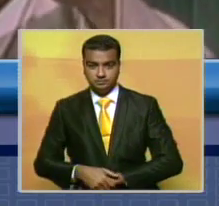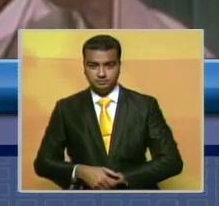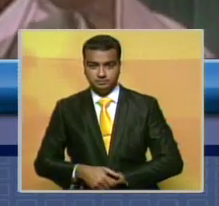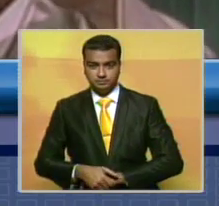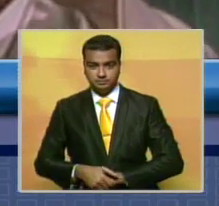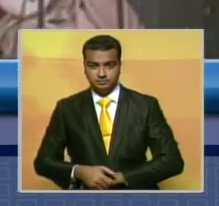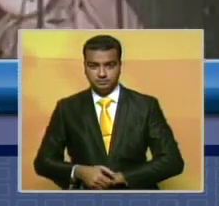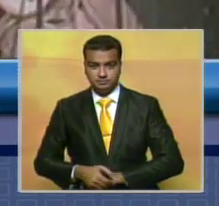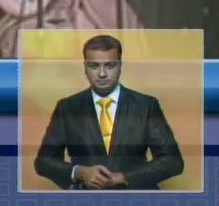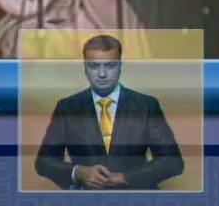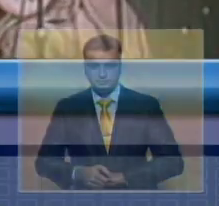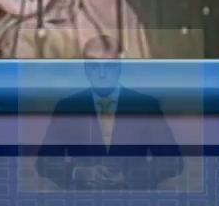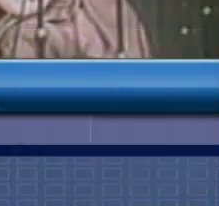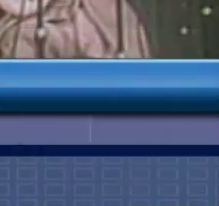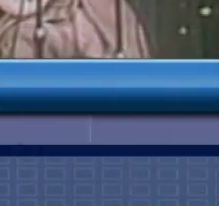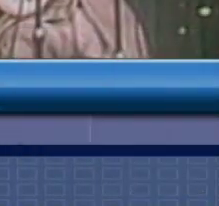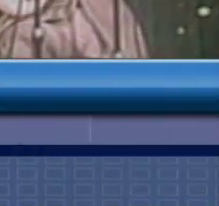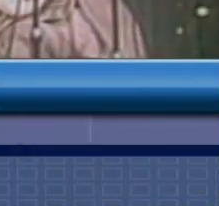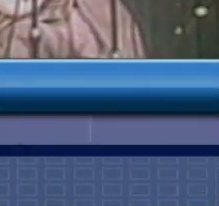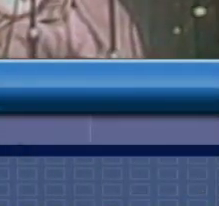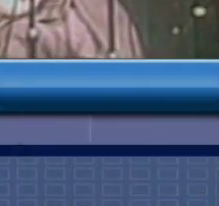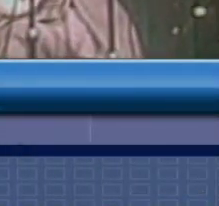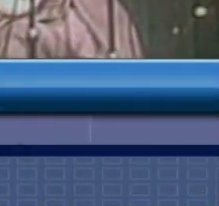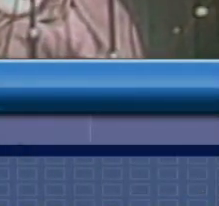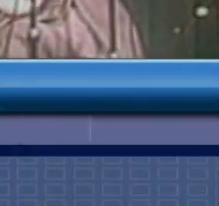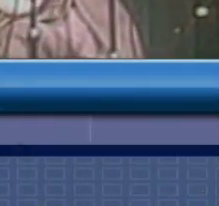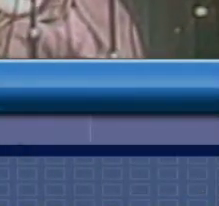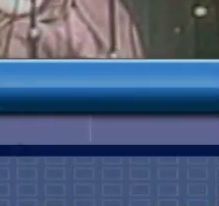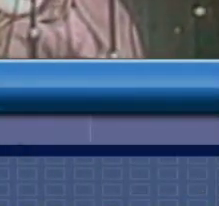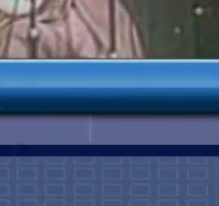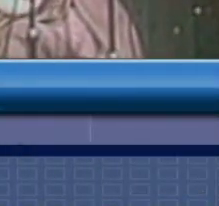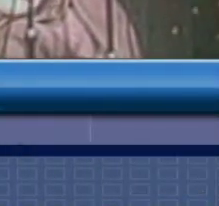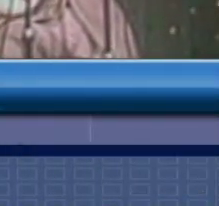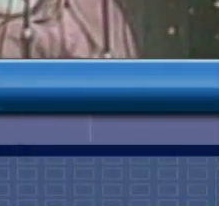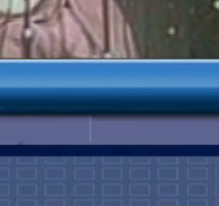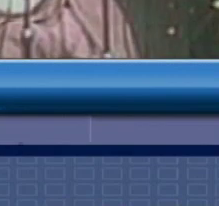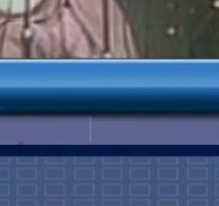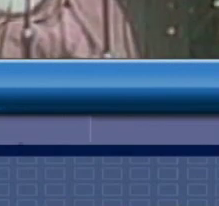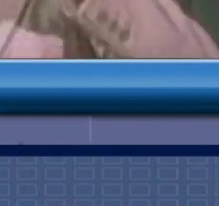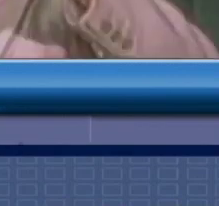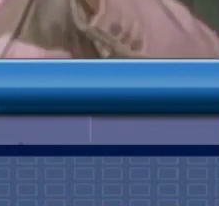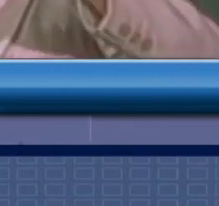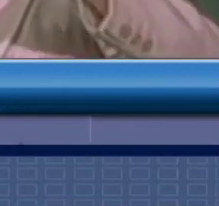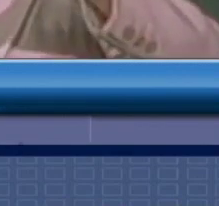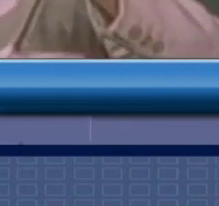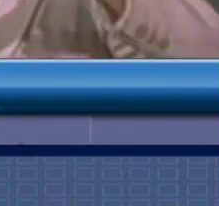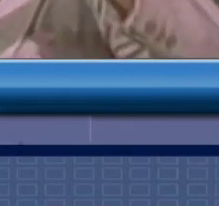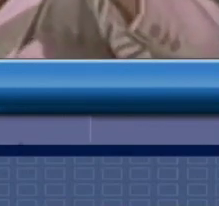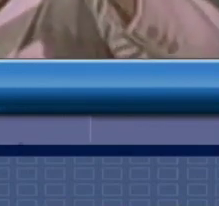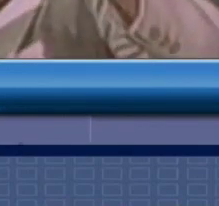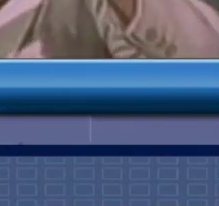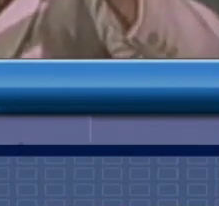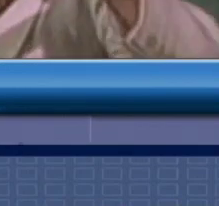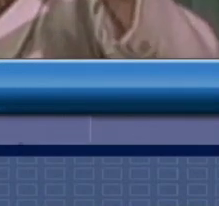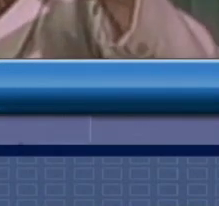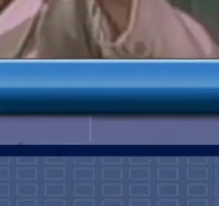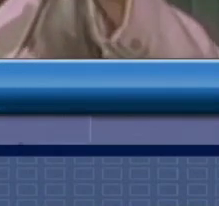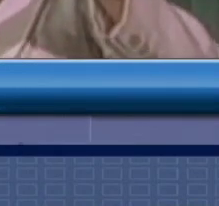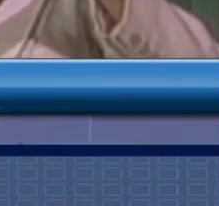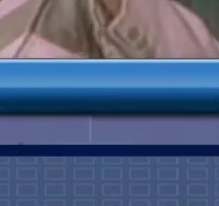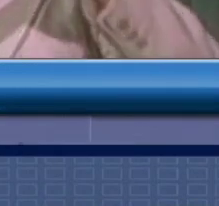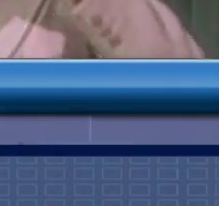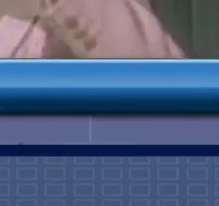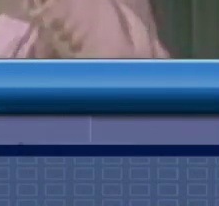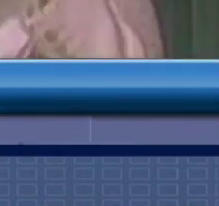qué hacer, porque ella sabe la suerte de la vaca mariposa tuvo